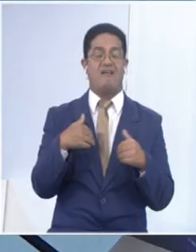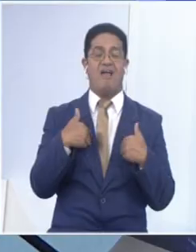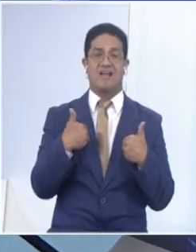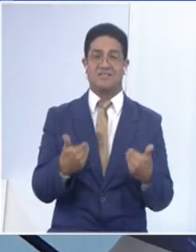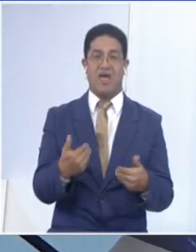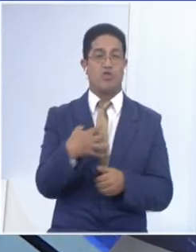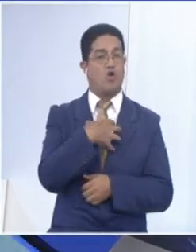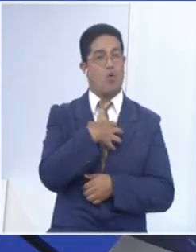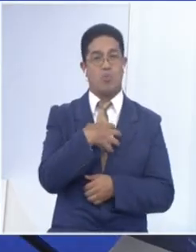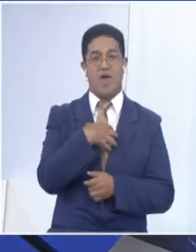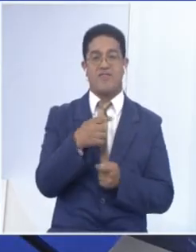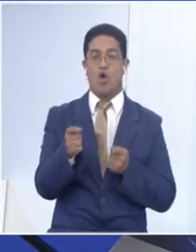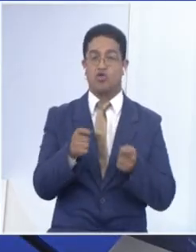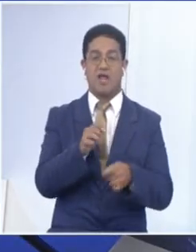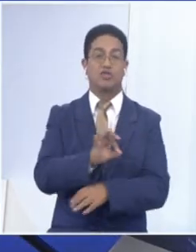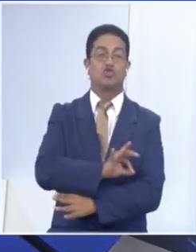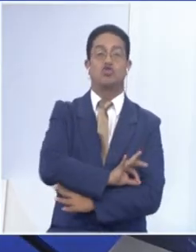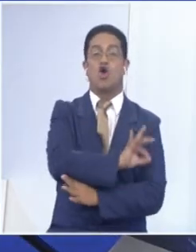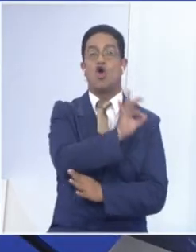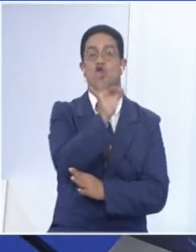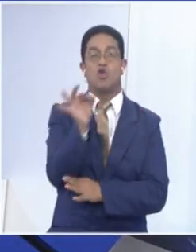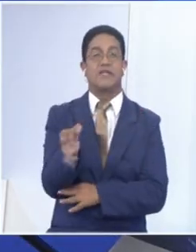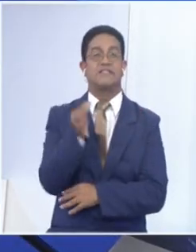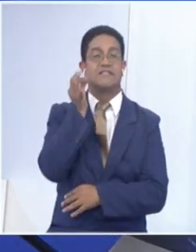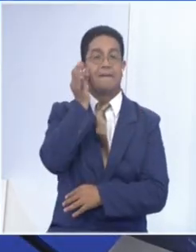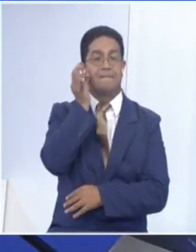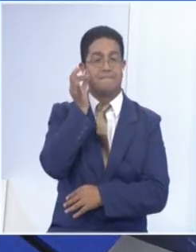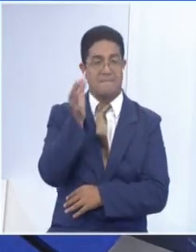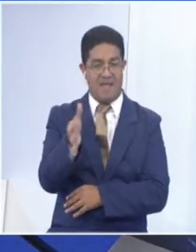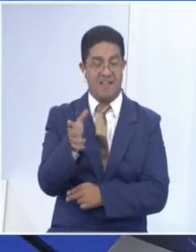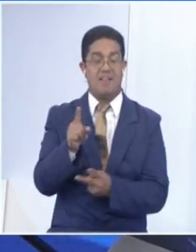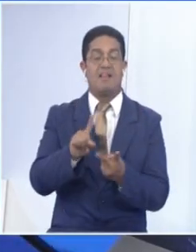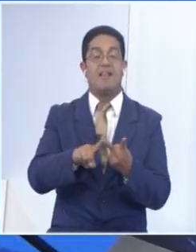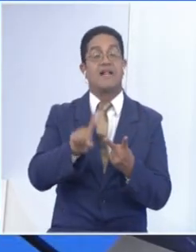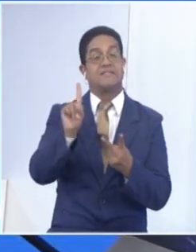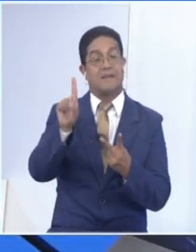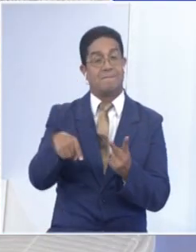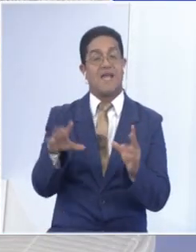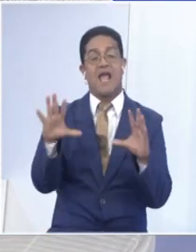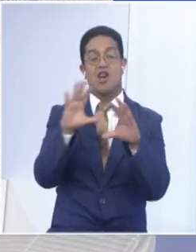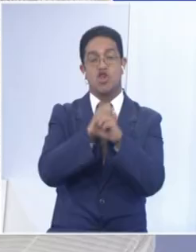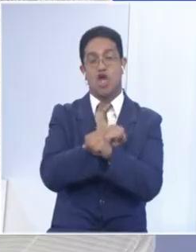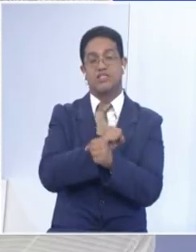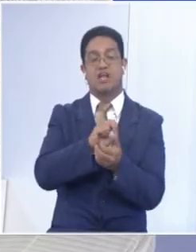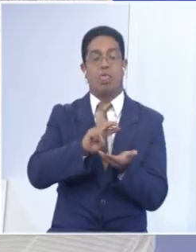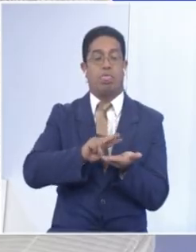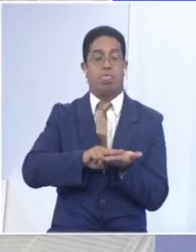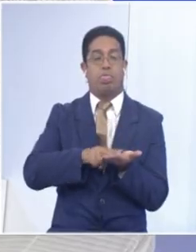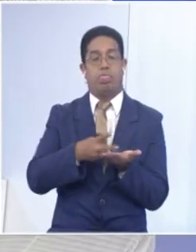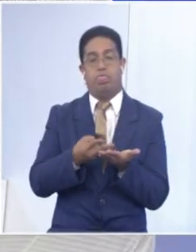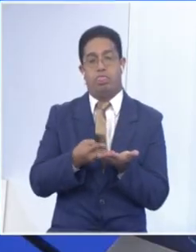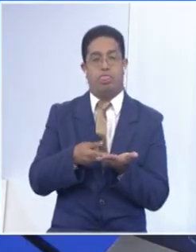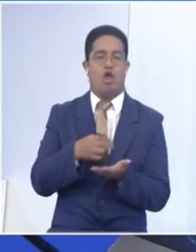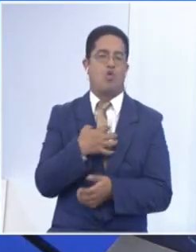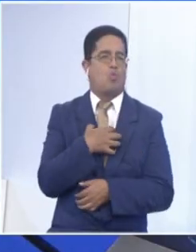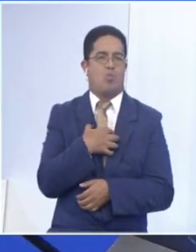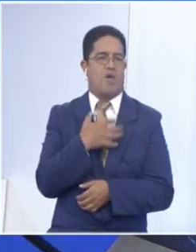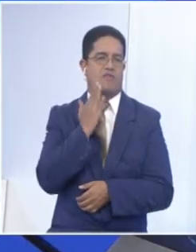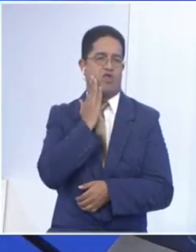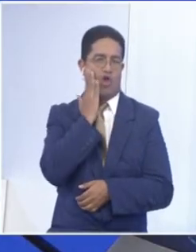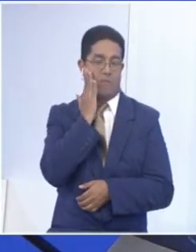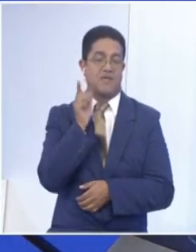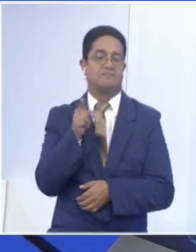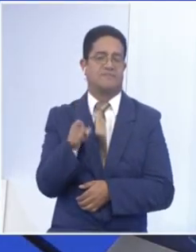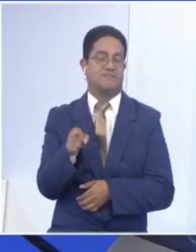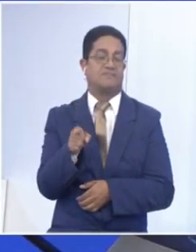cansado, el día lo pasa mal y durante toda la noche tiene incomodidad. Generalmente ese paciente tiene un